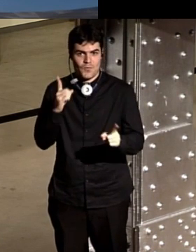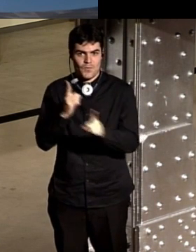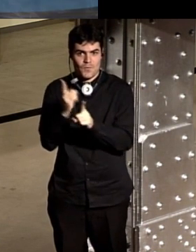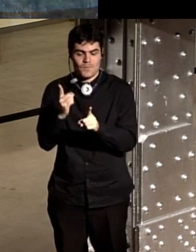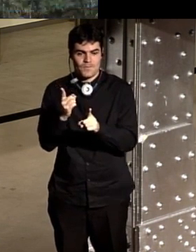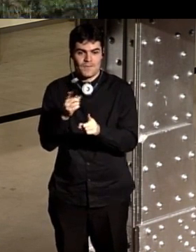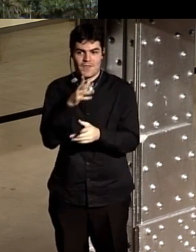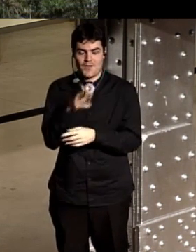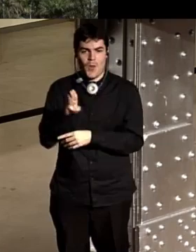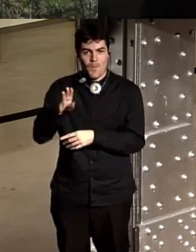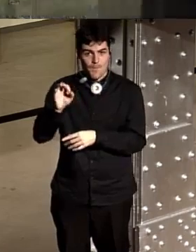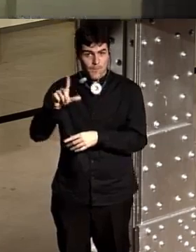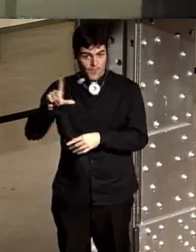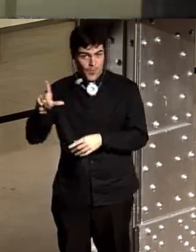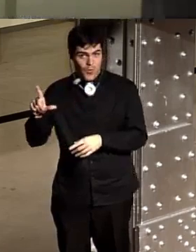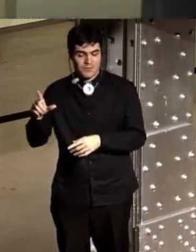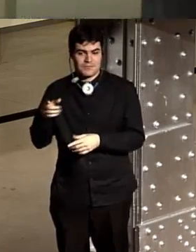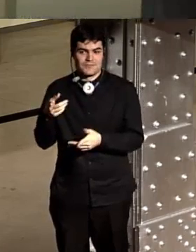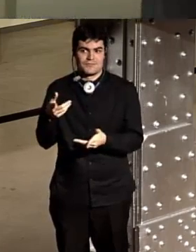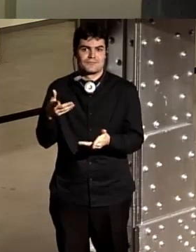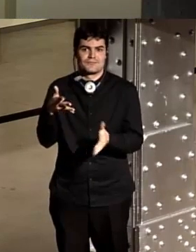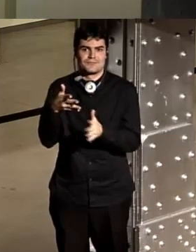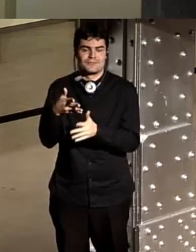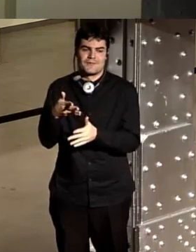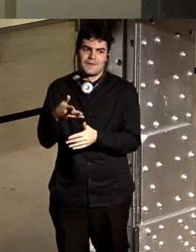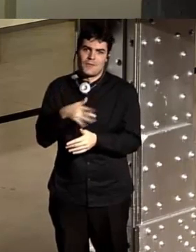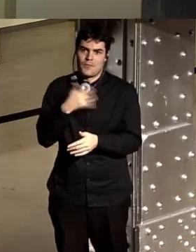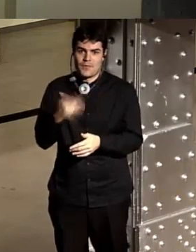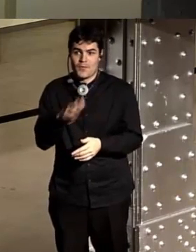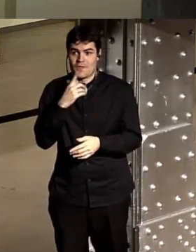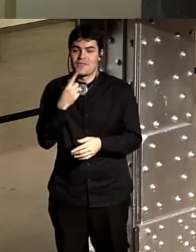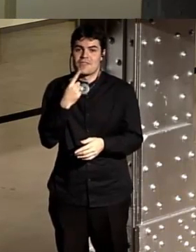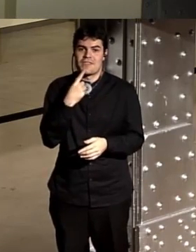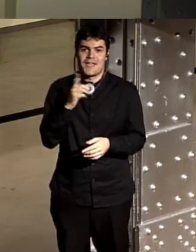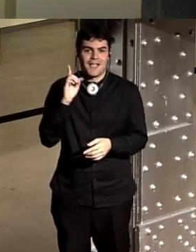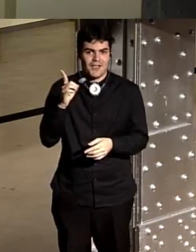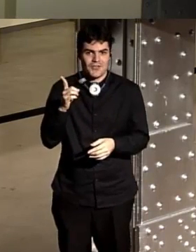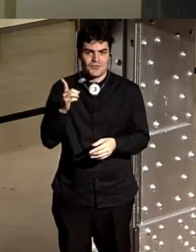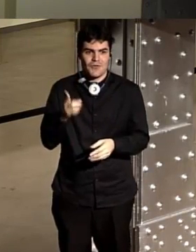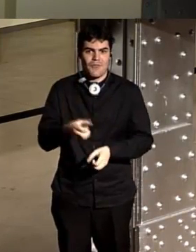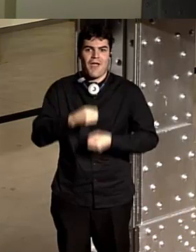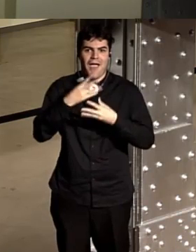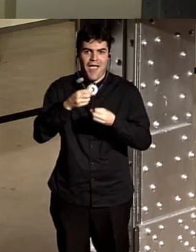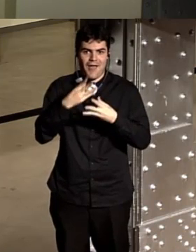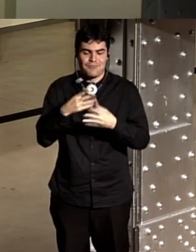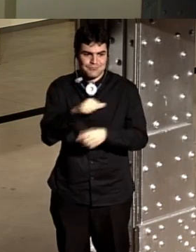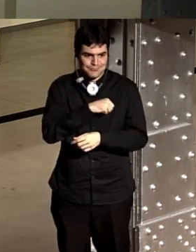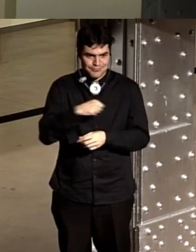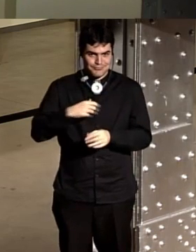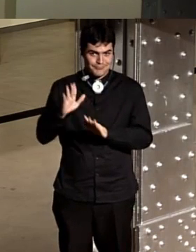Paul te perdonará, escribe diciendo que la primera noche solo hablaba de sí mismo. Sí,